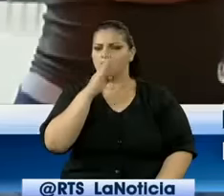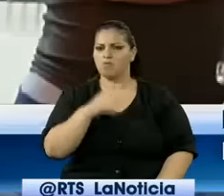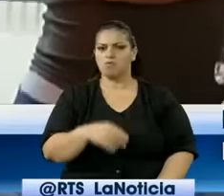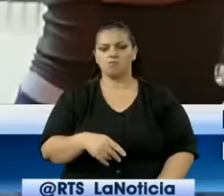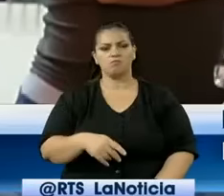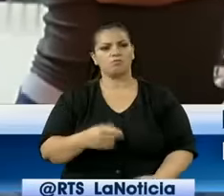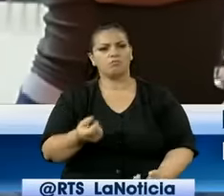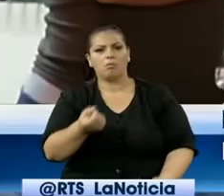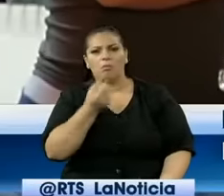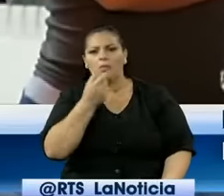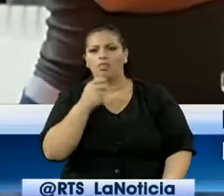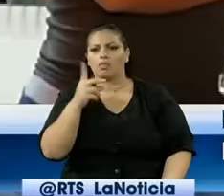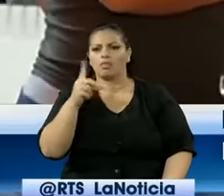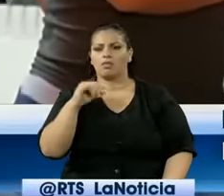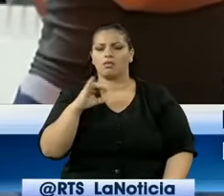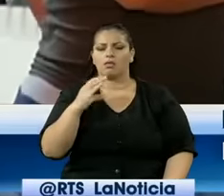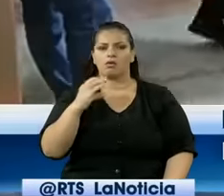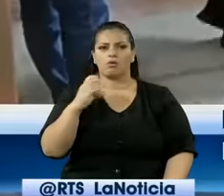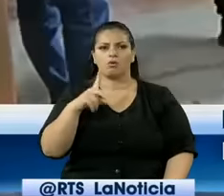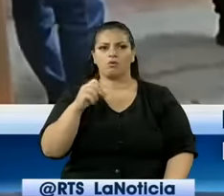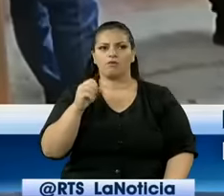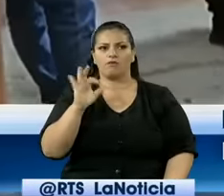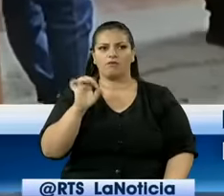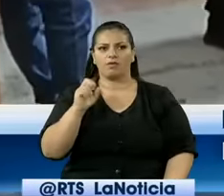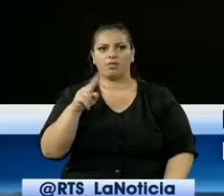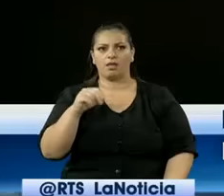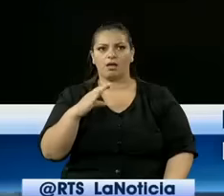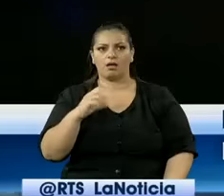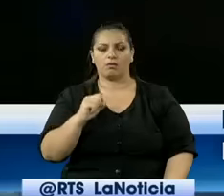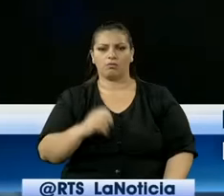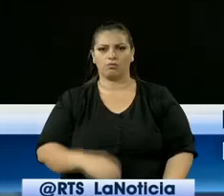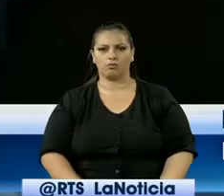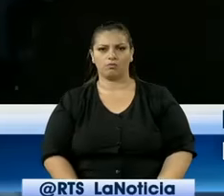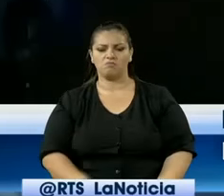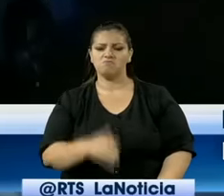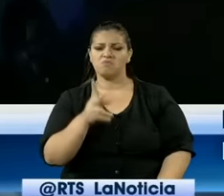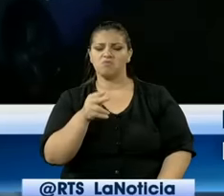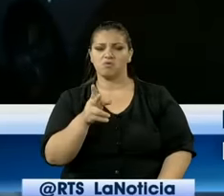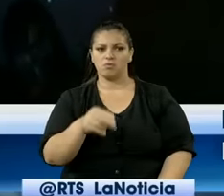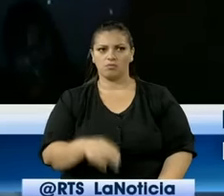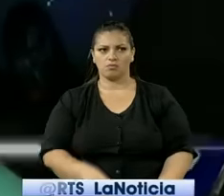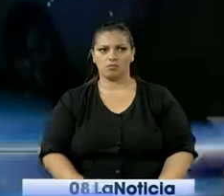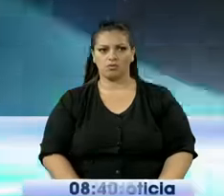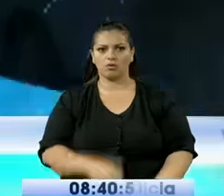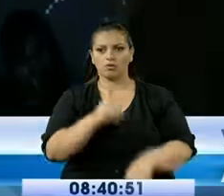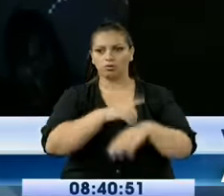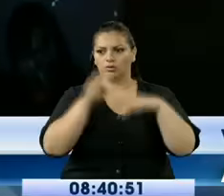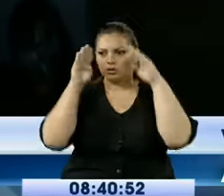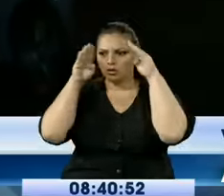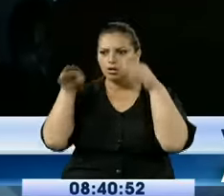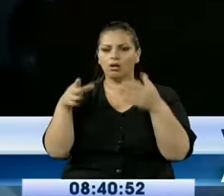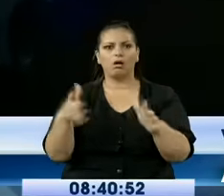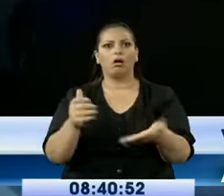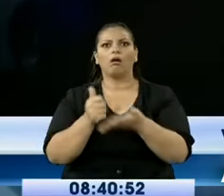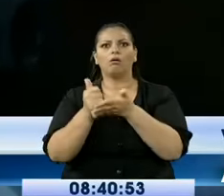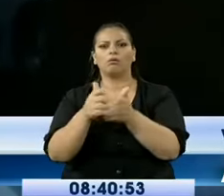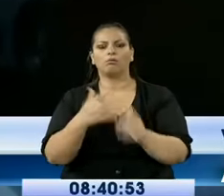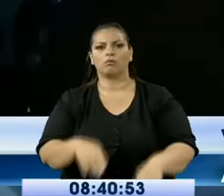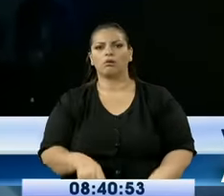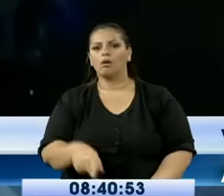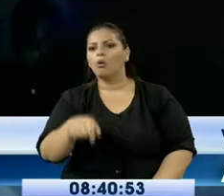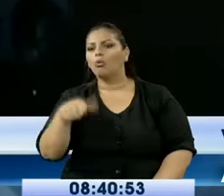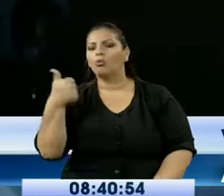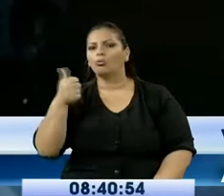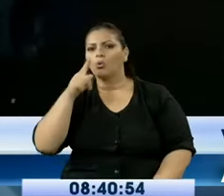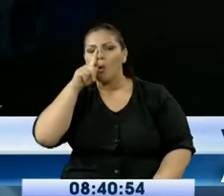La familia piensa tomar acciones legales. Más bien, las personas que hacían limpieza le prestan los primeros auxilios. Y aparte de eso,